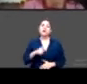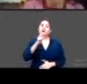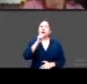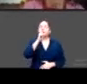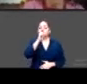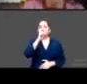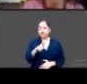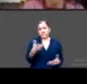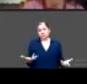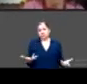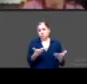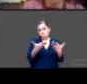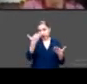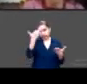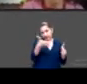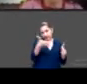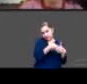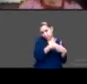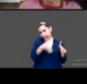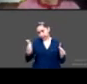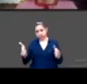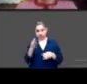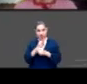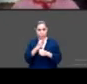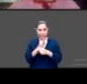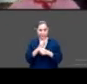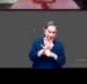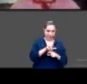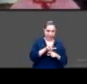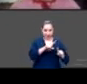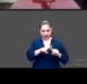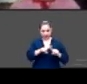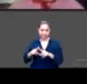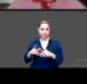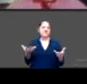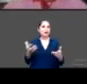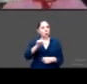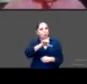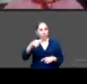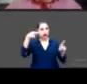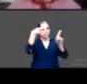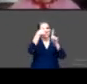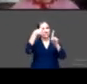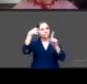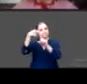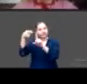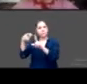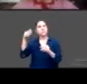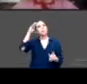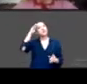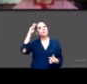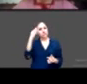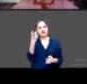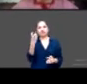fuertes dadas las consecuencias de esta emergencia sanitaria que estamos viviendo por el SARS-CoV-2 la que sigue